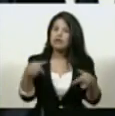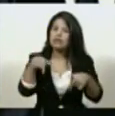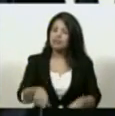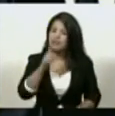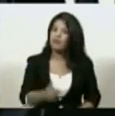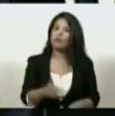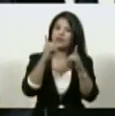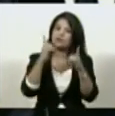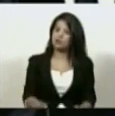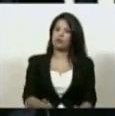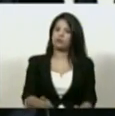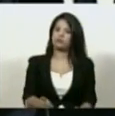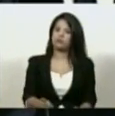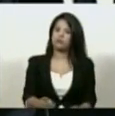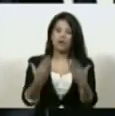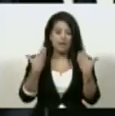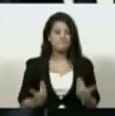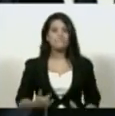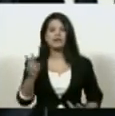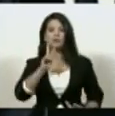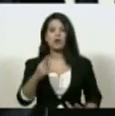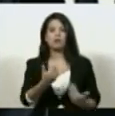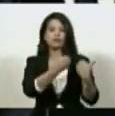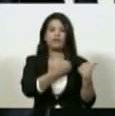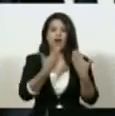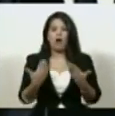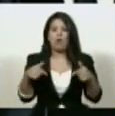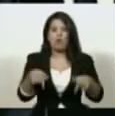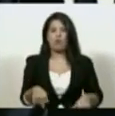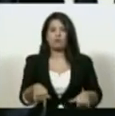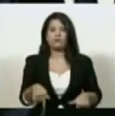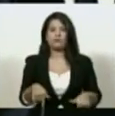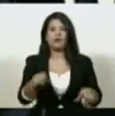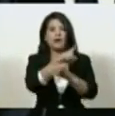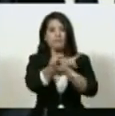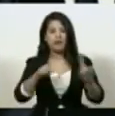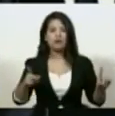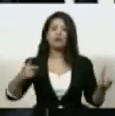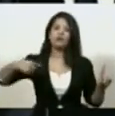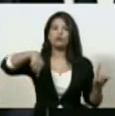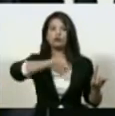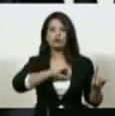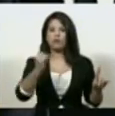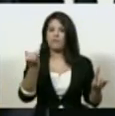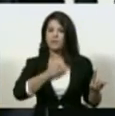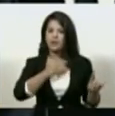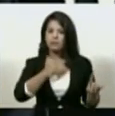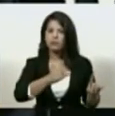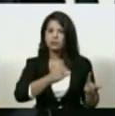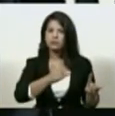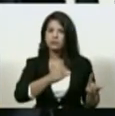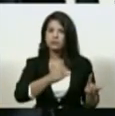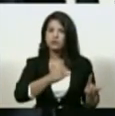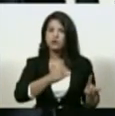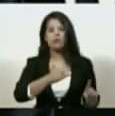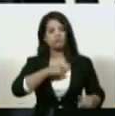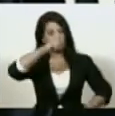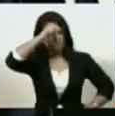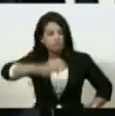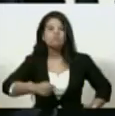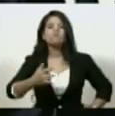definición. Nos tocó a nosotros, lamentablemente, pero también nos tocó a nosotros,